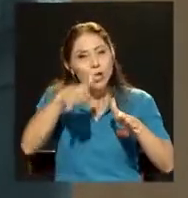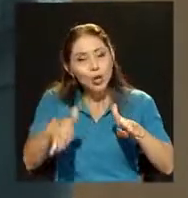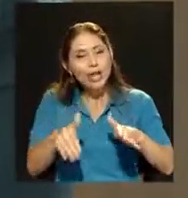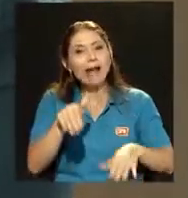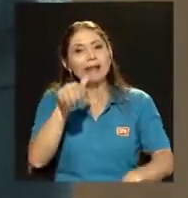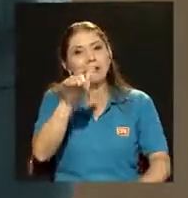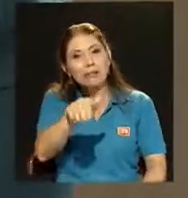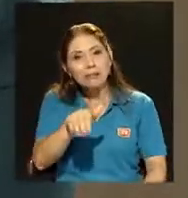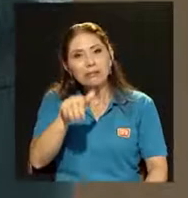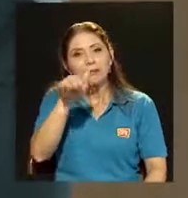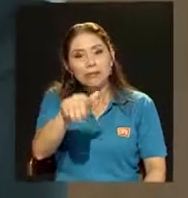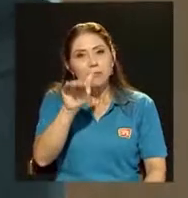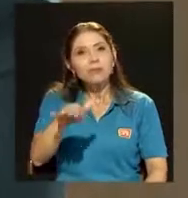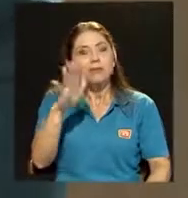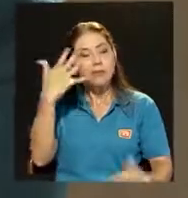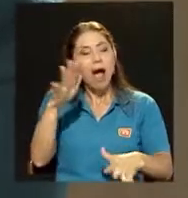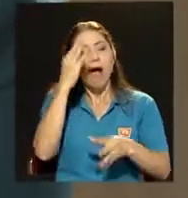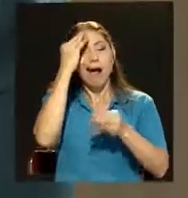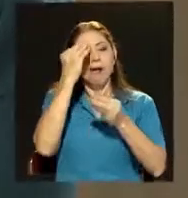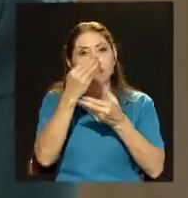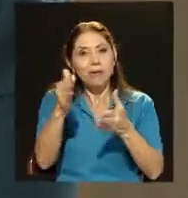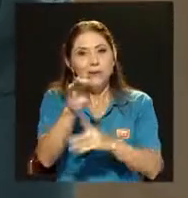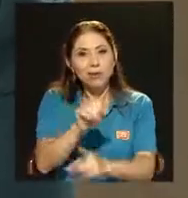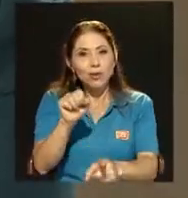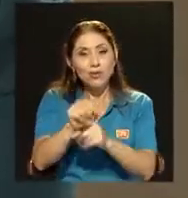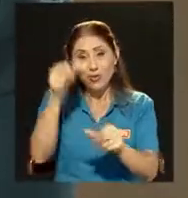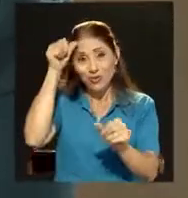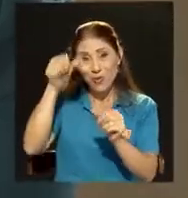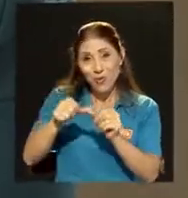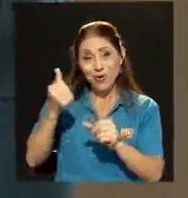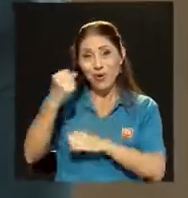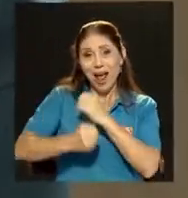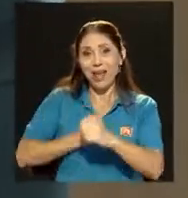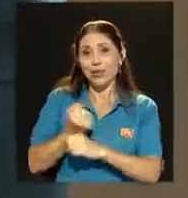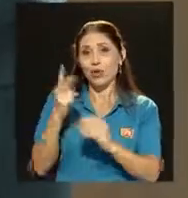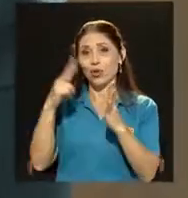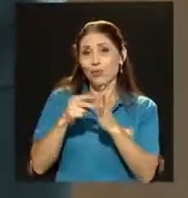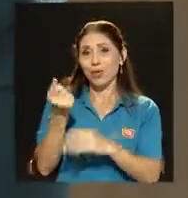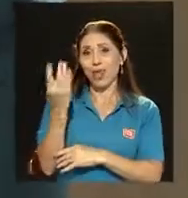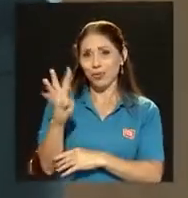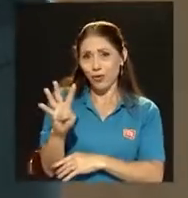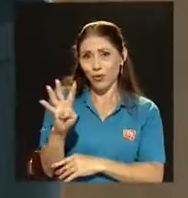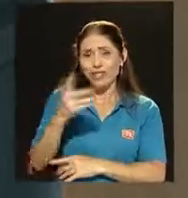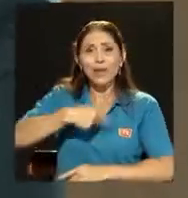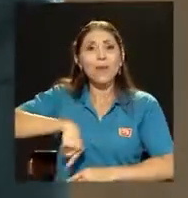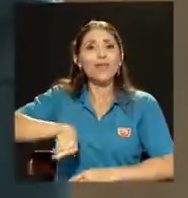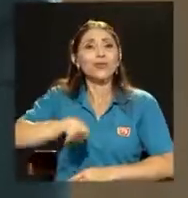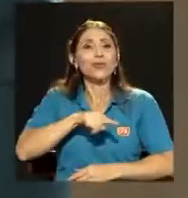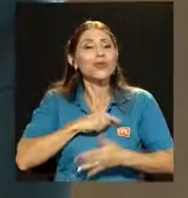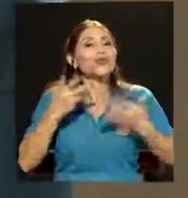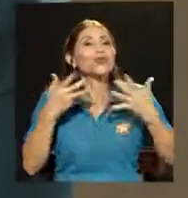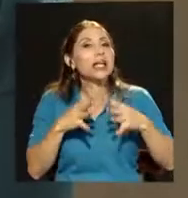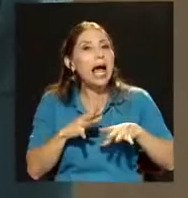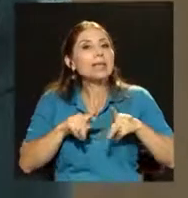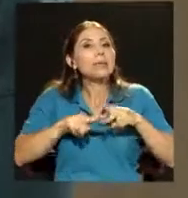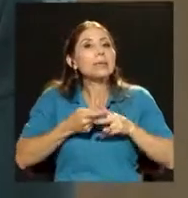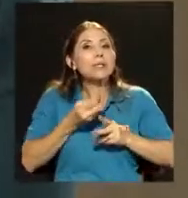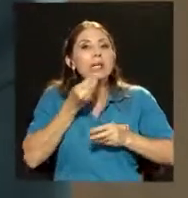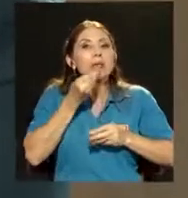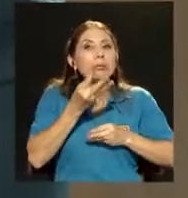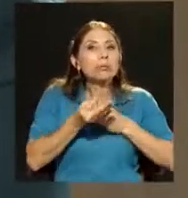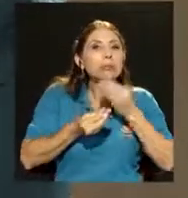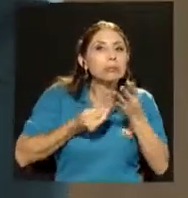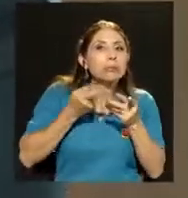la situación. Recuerdo en el 2014 cuando ya estábamos haciendo señalamientos y teníamos un déficit